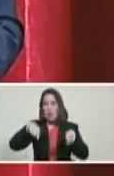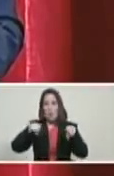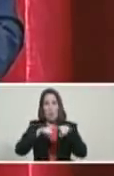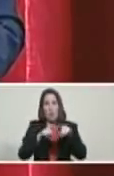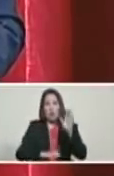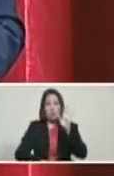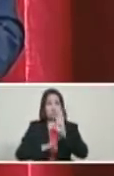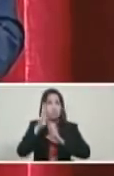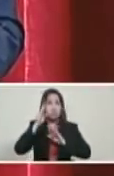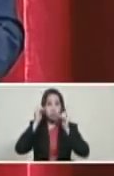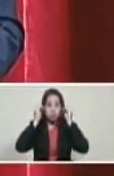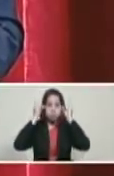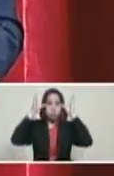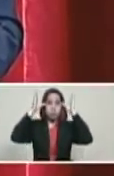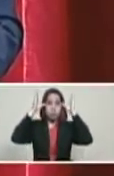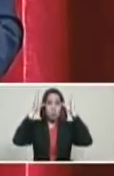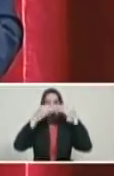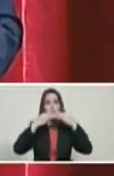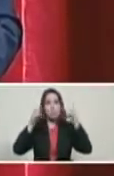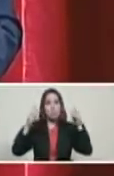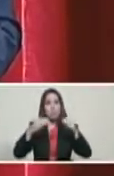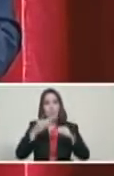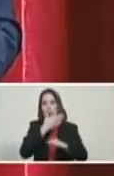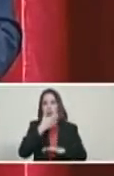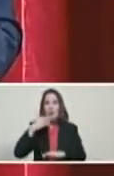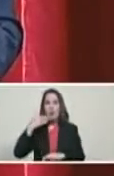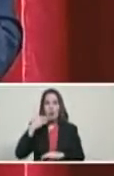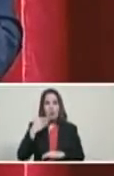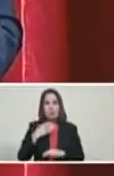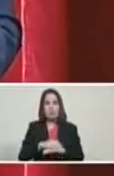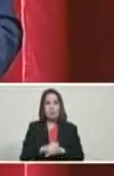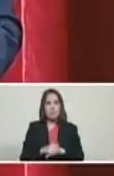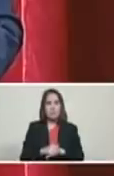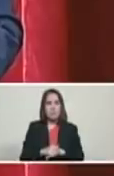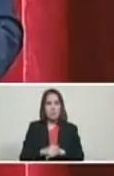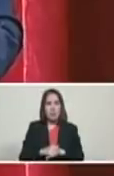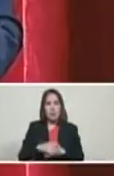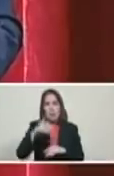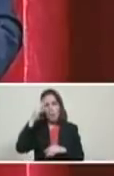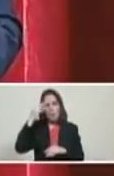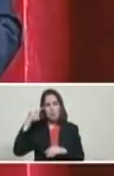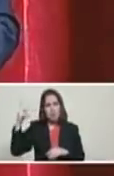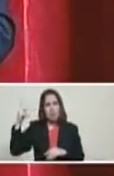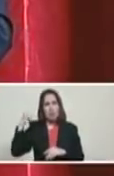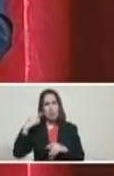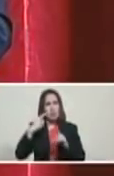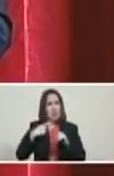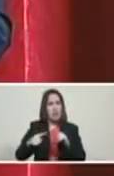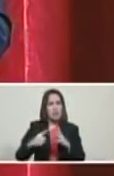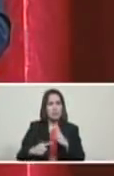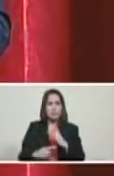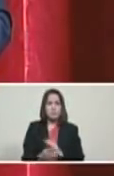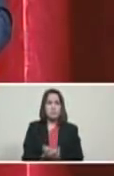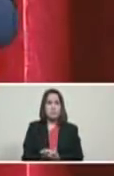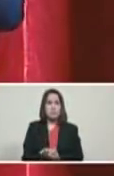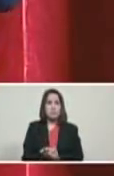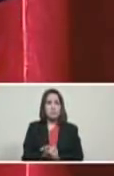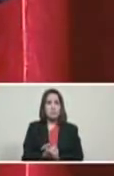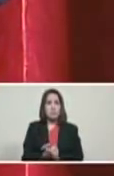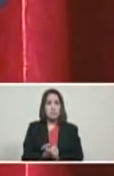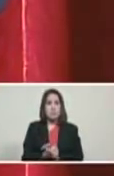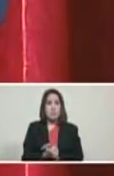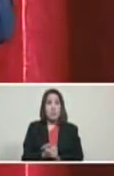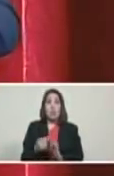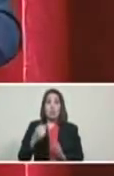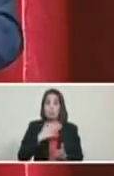en conocimiento, en contenido, en pedagogía. Y por eso es que yo voy